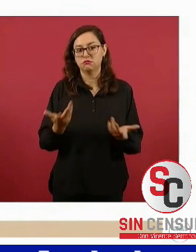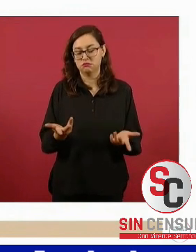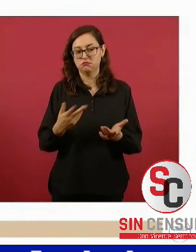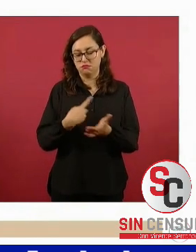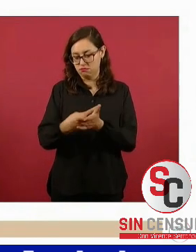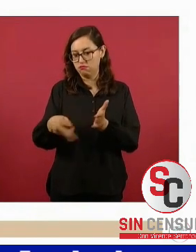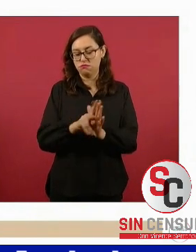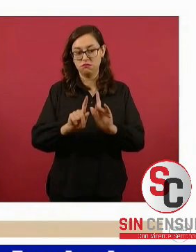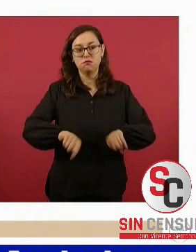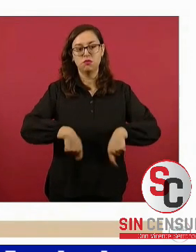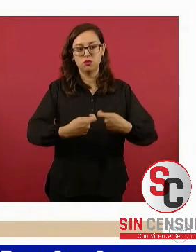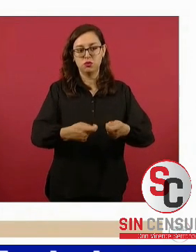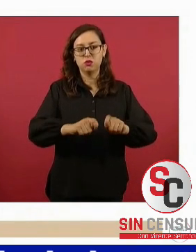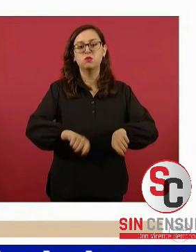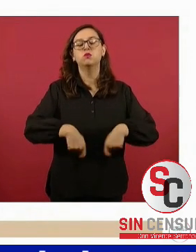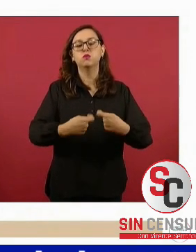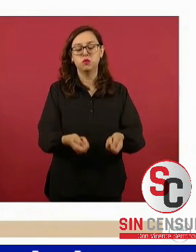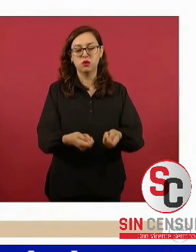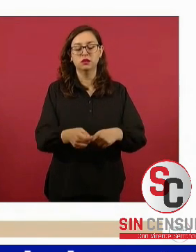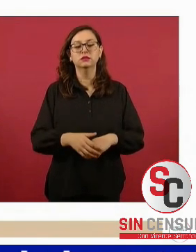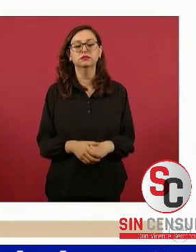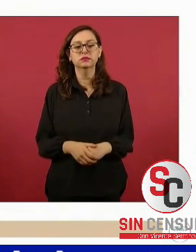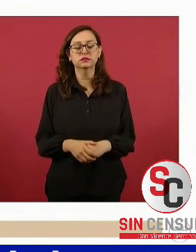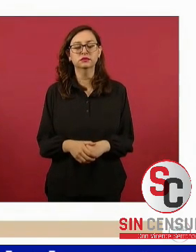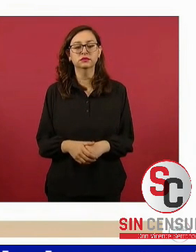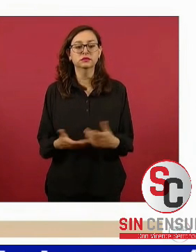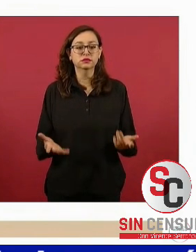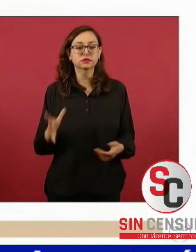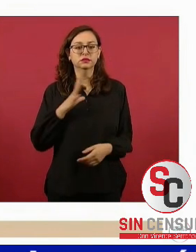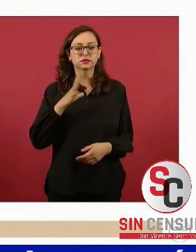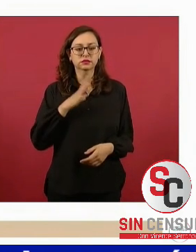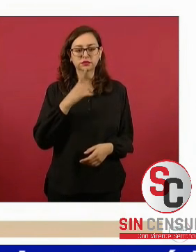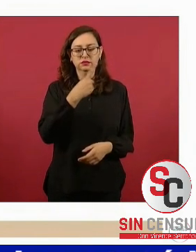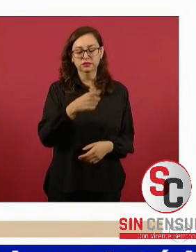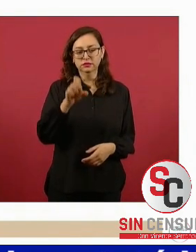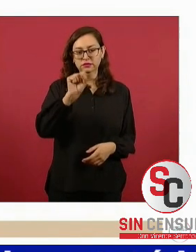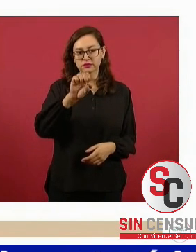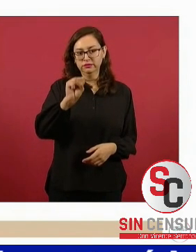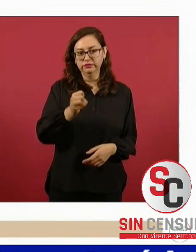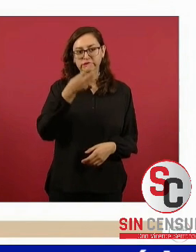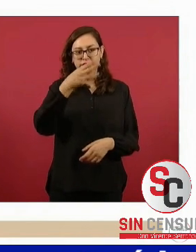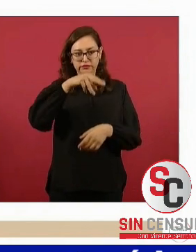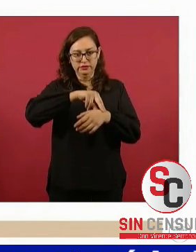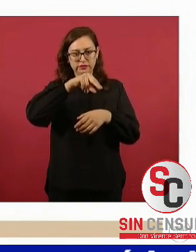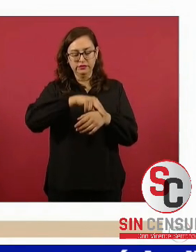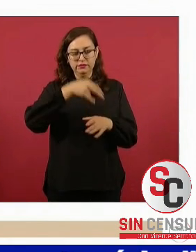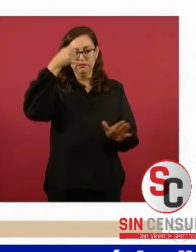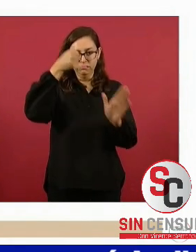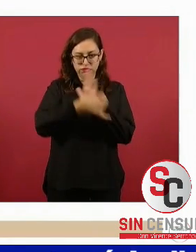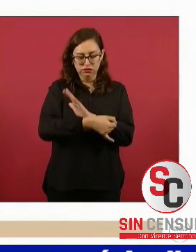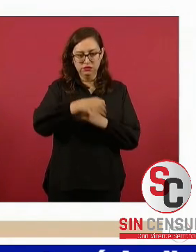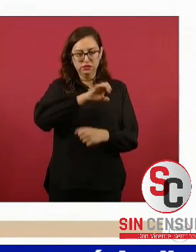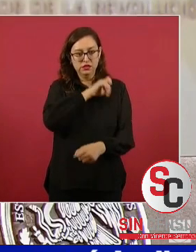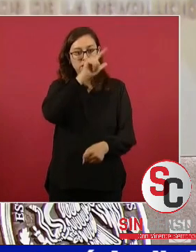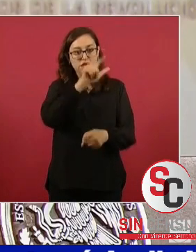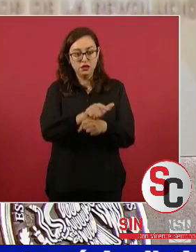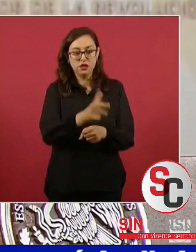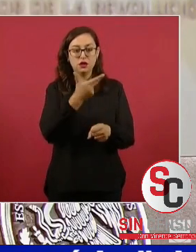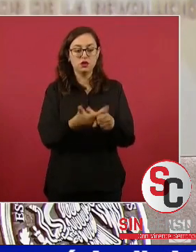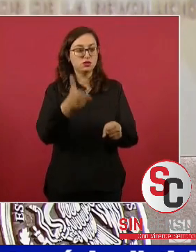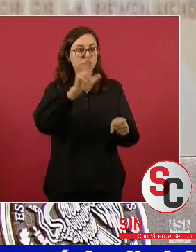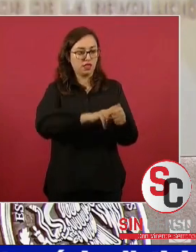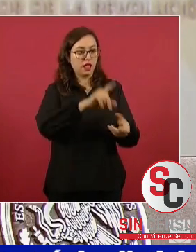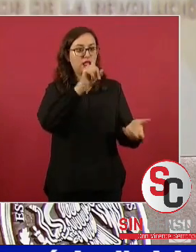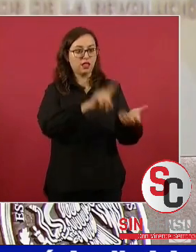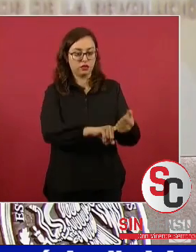su base, y tenemos actualmente 163 médicos especialistas trabajando en los hospitales,